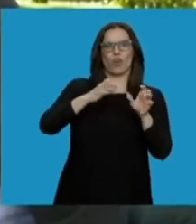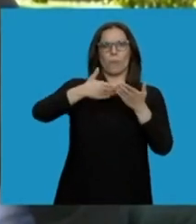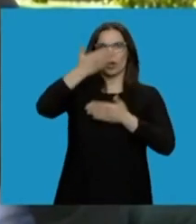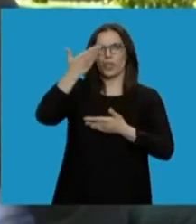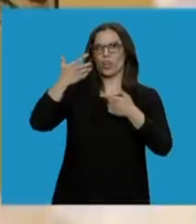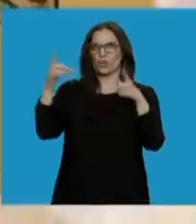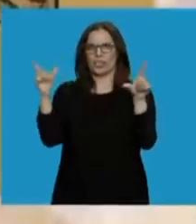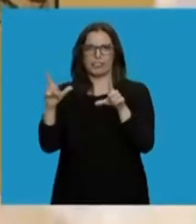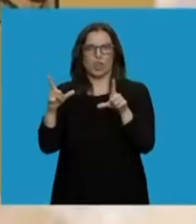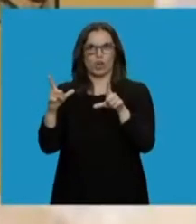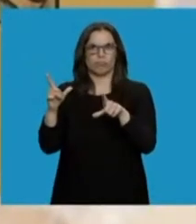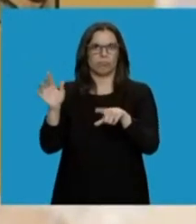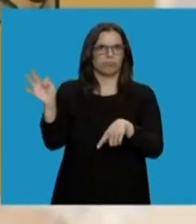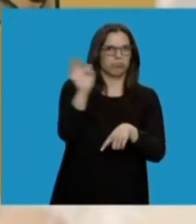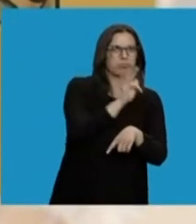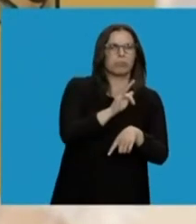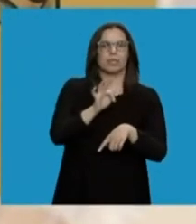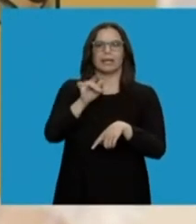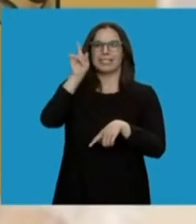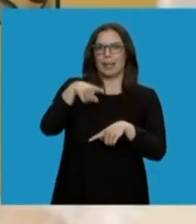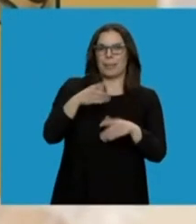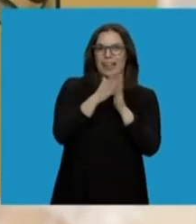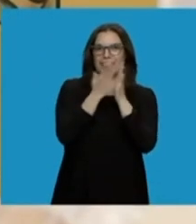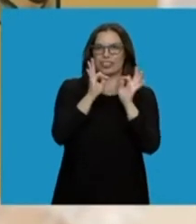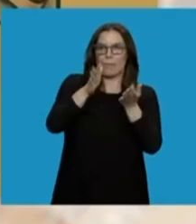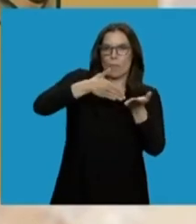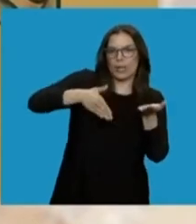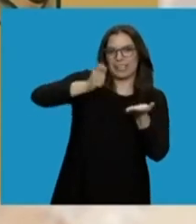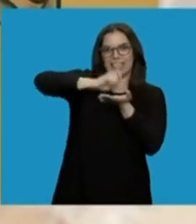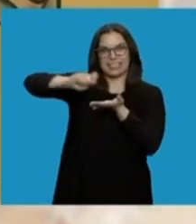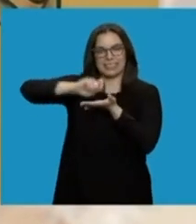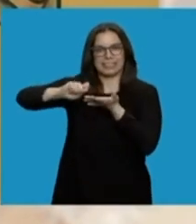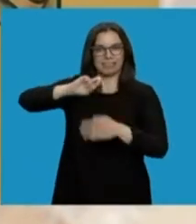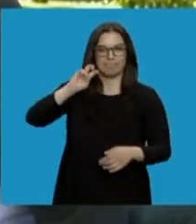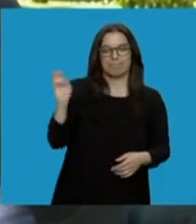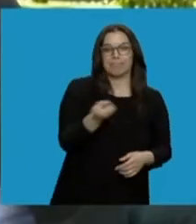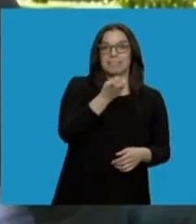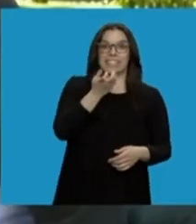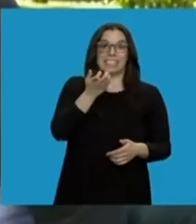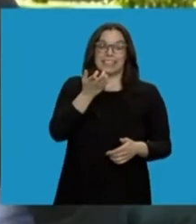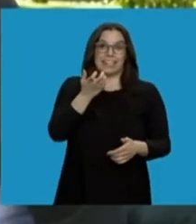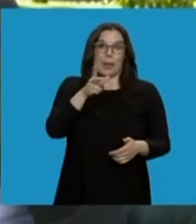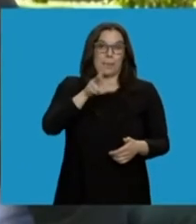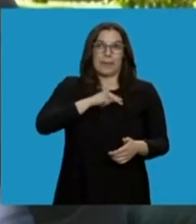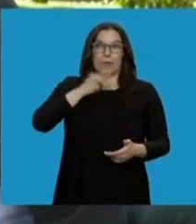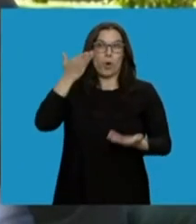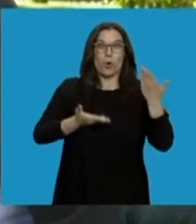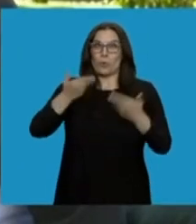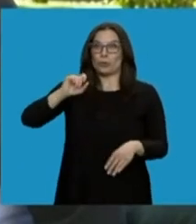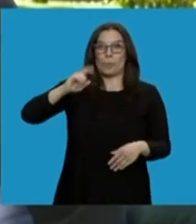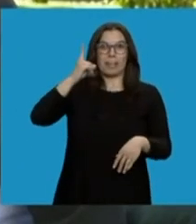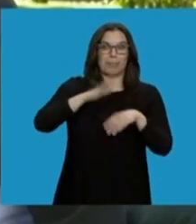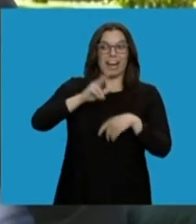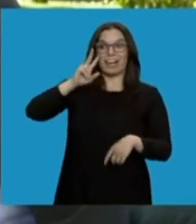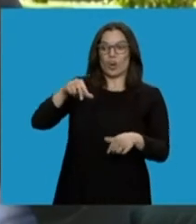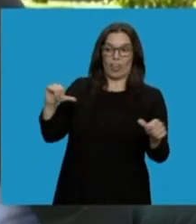en televisión, ha seguido su trayectoria como poeta y como escritor. Y es que digamos que si hay un premio más justo por reconocer una